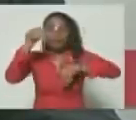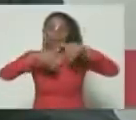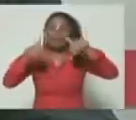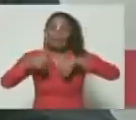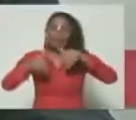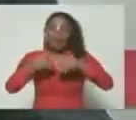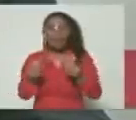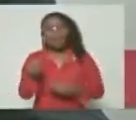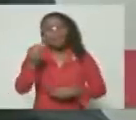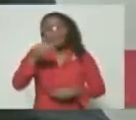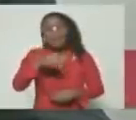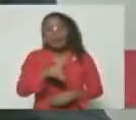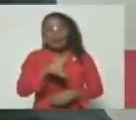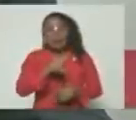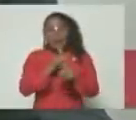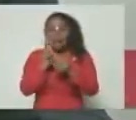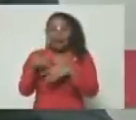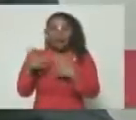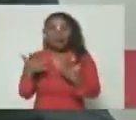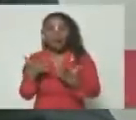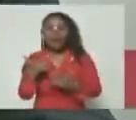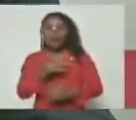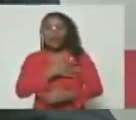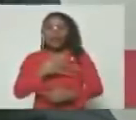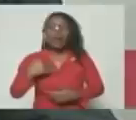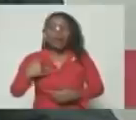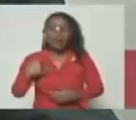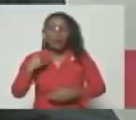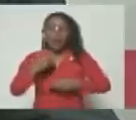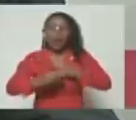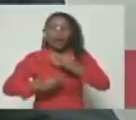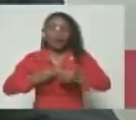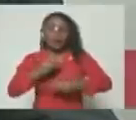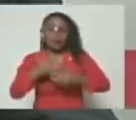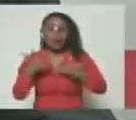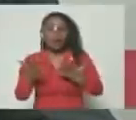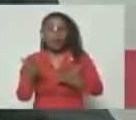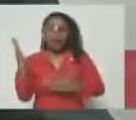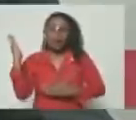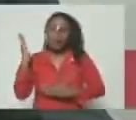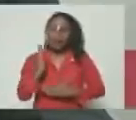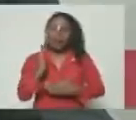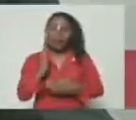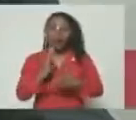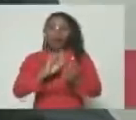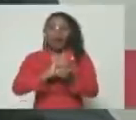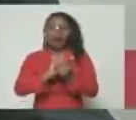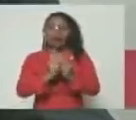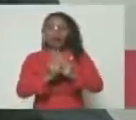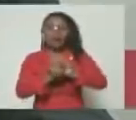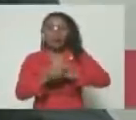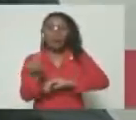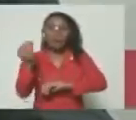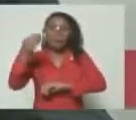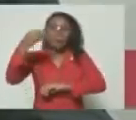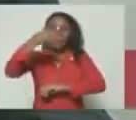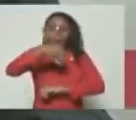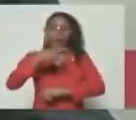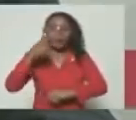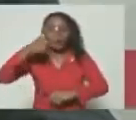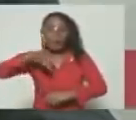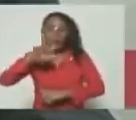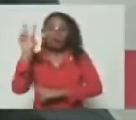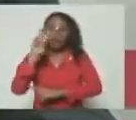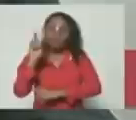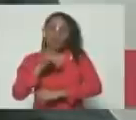además de eso queremos señalar que hemos venido evolucionando cada vez más para que el pueblo de Venezuela